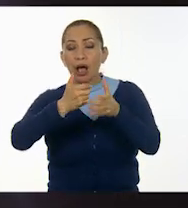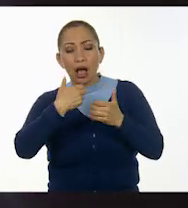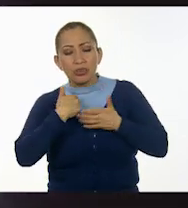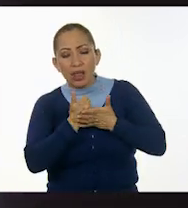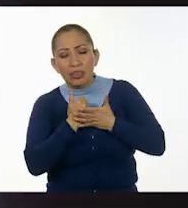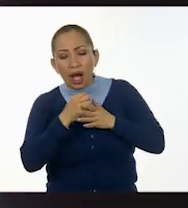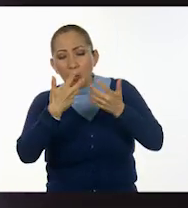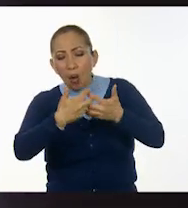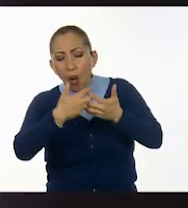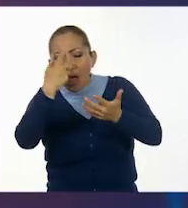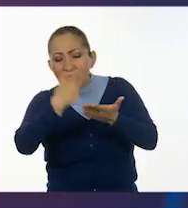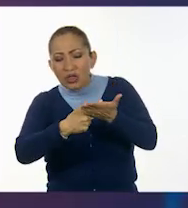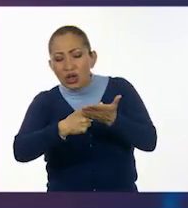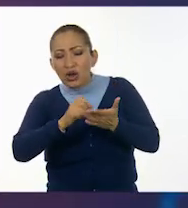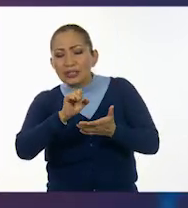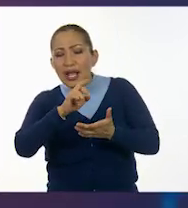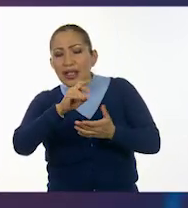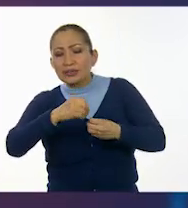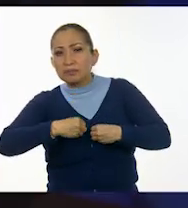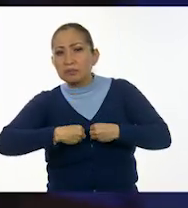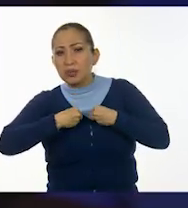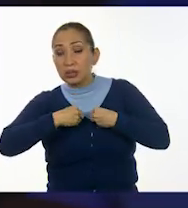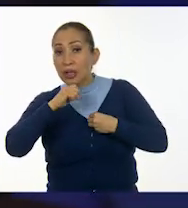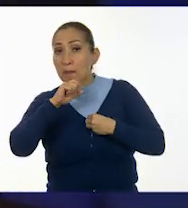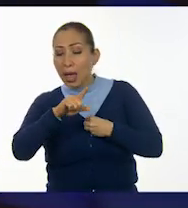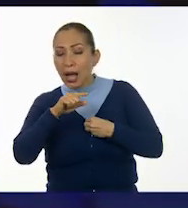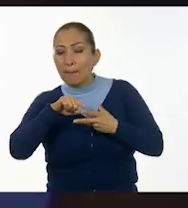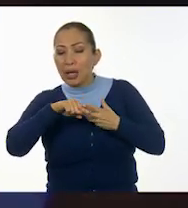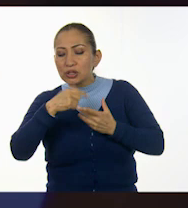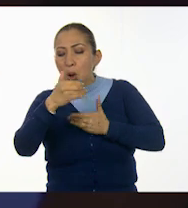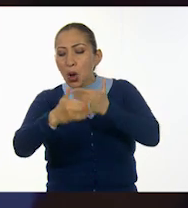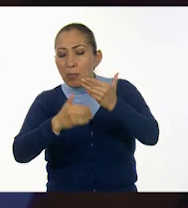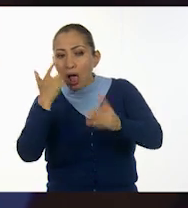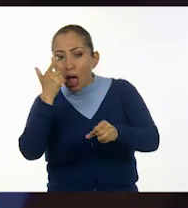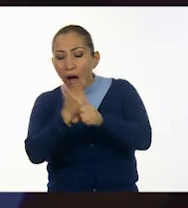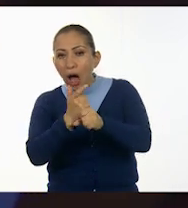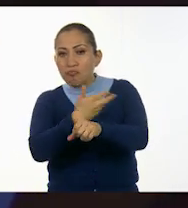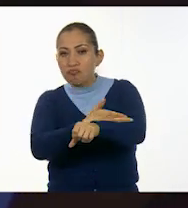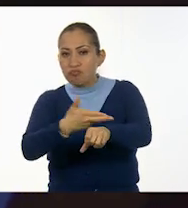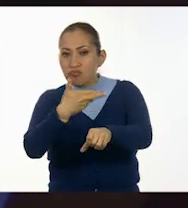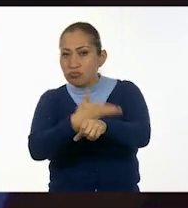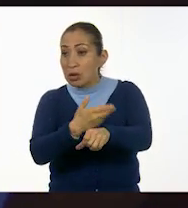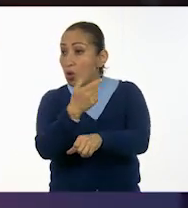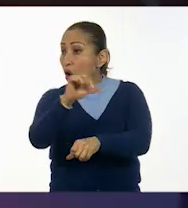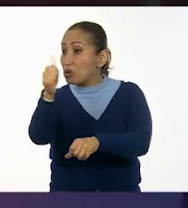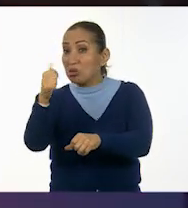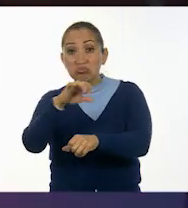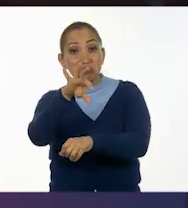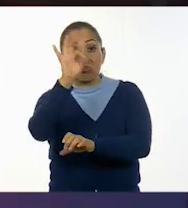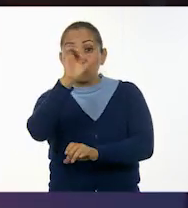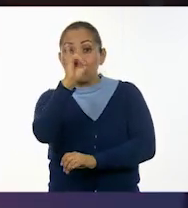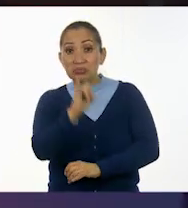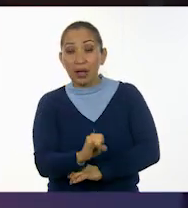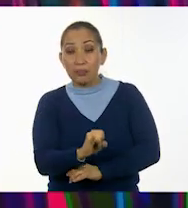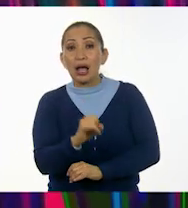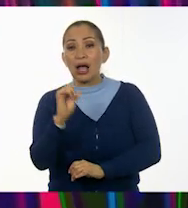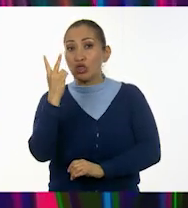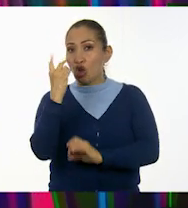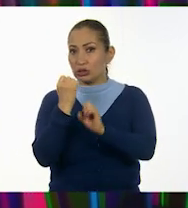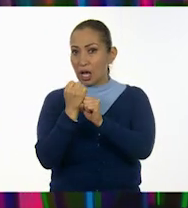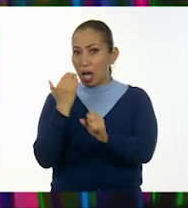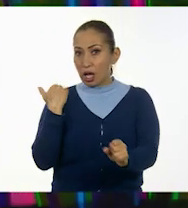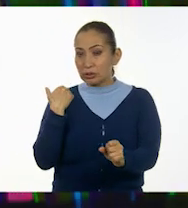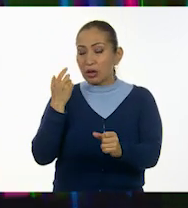entender cómo funcionaban los seres vivos, pero también empezó mi camino para descubrir soluciones que nadie más había encontrado. Hace unos